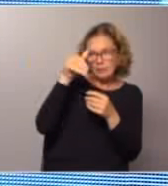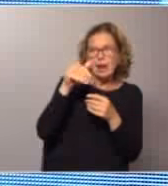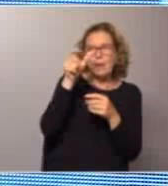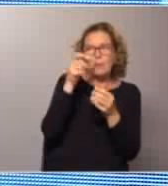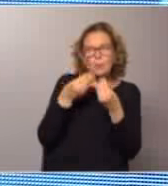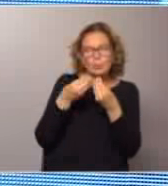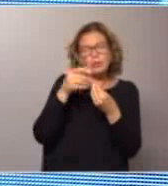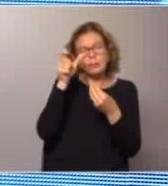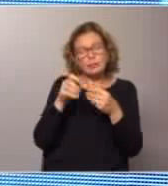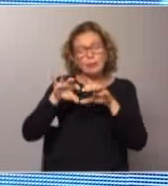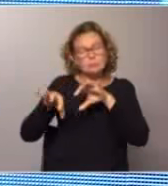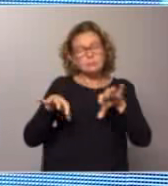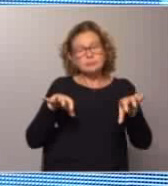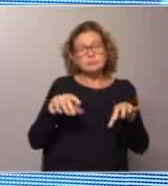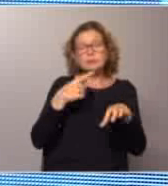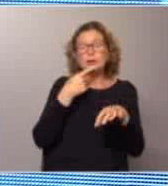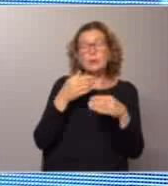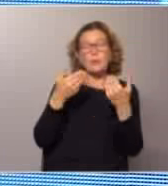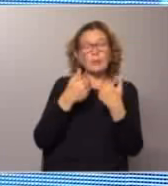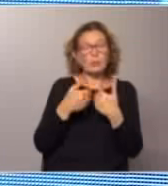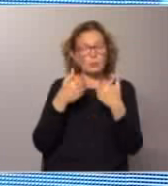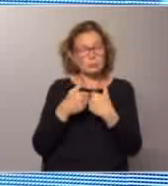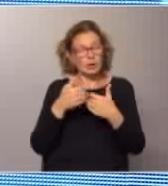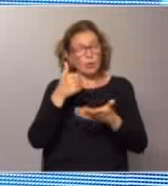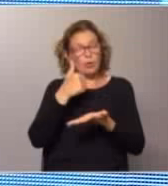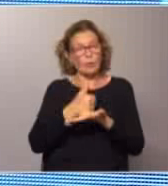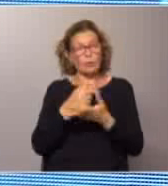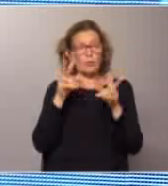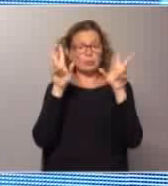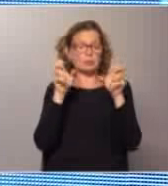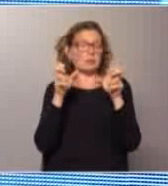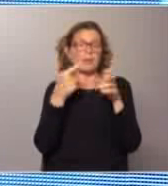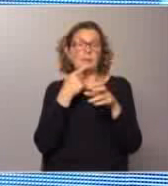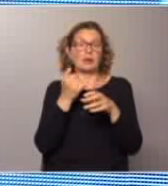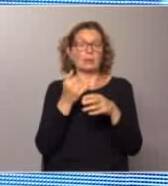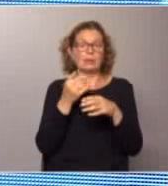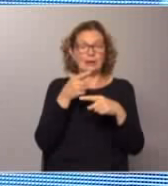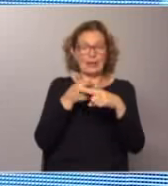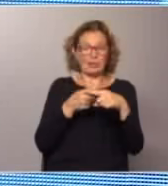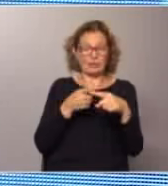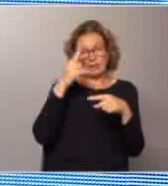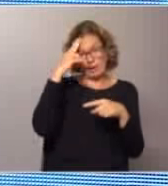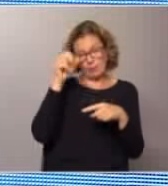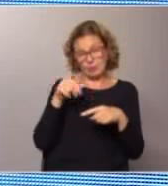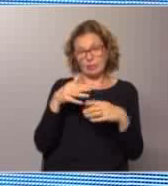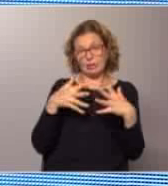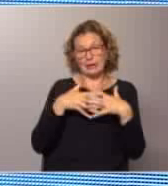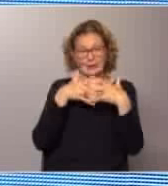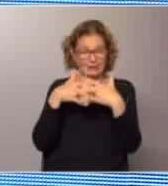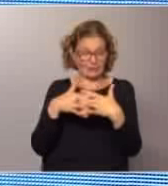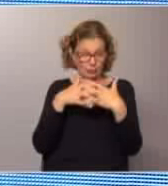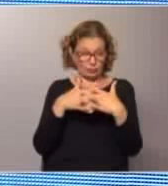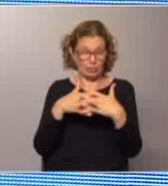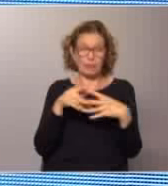estaban para hacer que siguieran posturas más más liberales más conservadoras sobre un tema particular que divide bastante las opiniones esto fue en eeuu